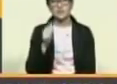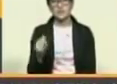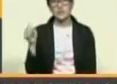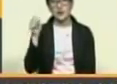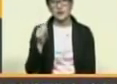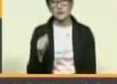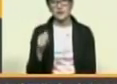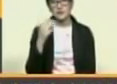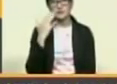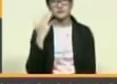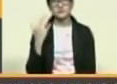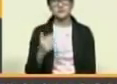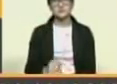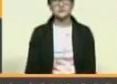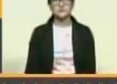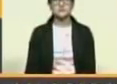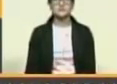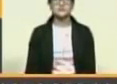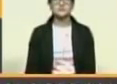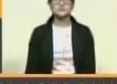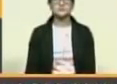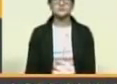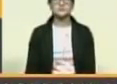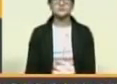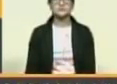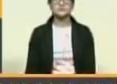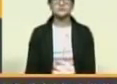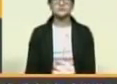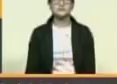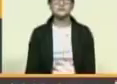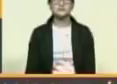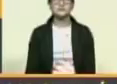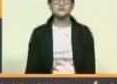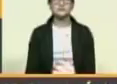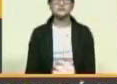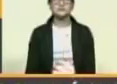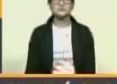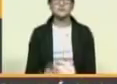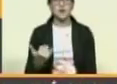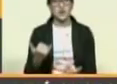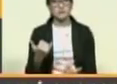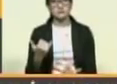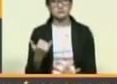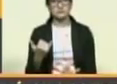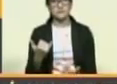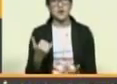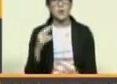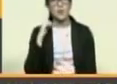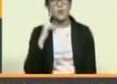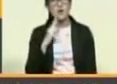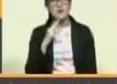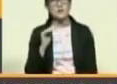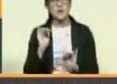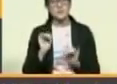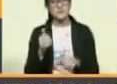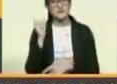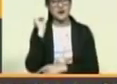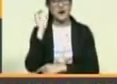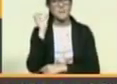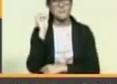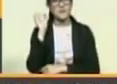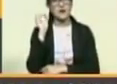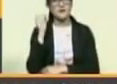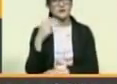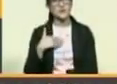Buenas tardes, bienvenido, presidente. Buenas tardes, gracias. Tomando sus palabras de salutación y ya que está tomando en cuenta el Estado de Bolívar para el inicio de esta campaña, me